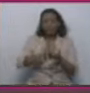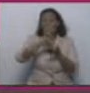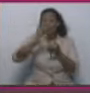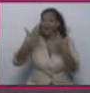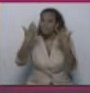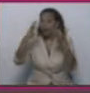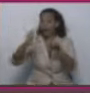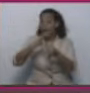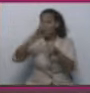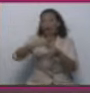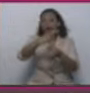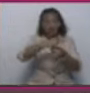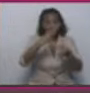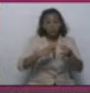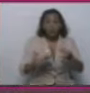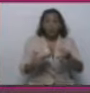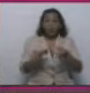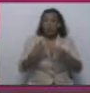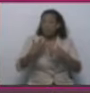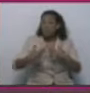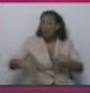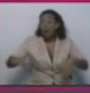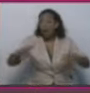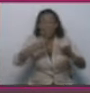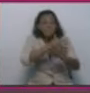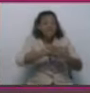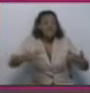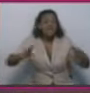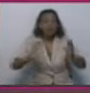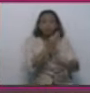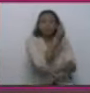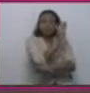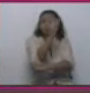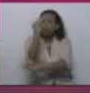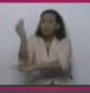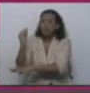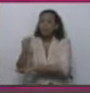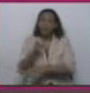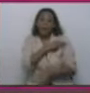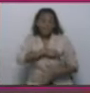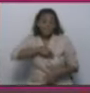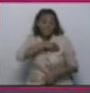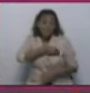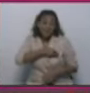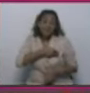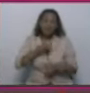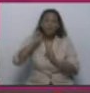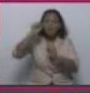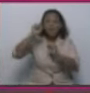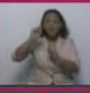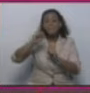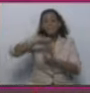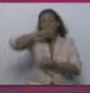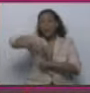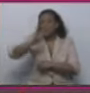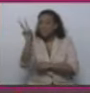y son decenas de miles, están registradas en la gran misión Viva Venezuela, mi patria